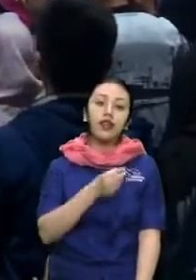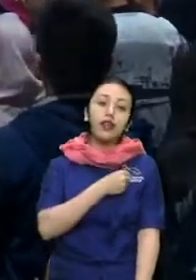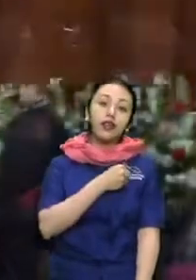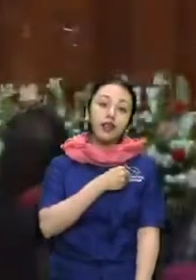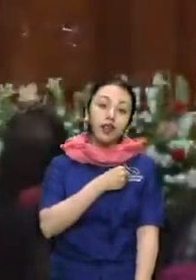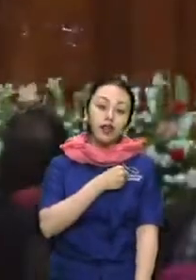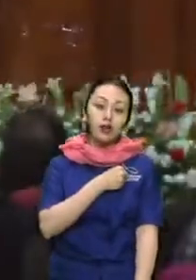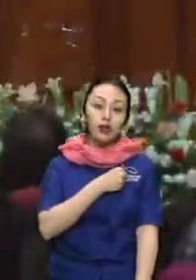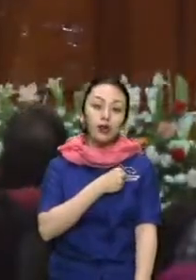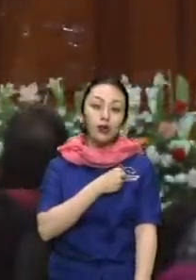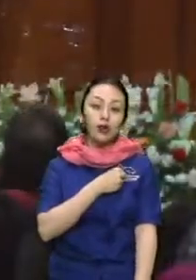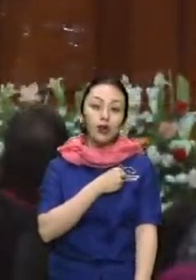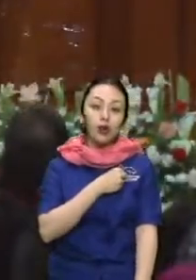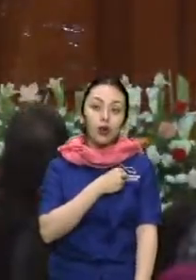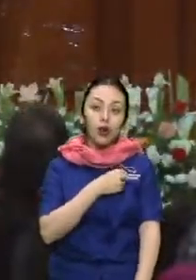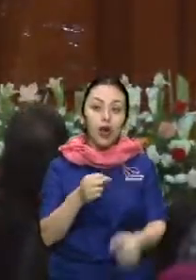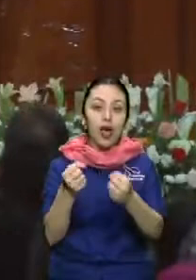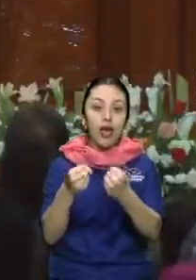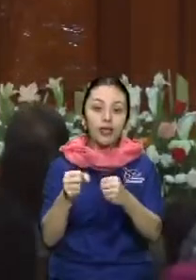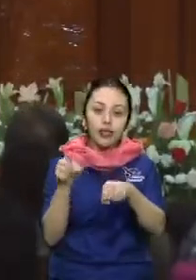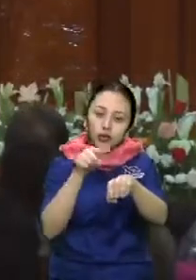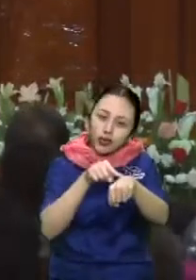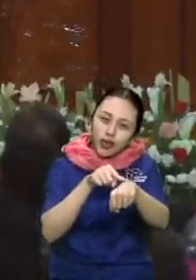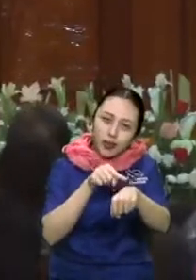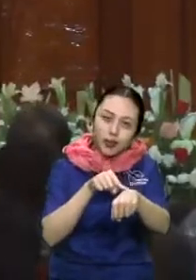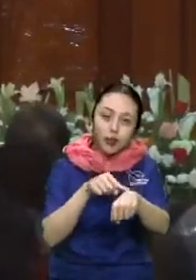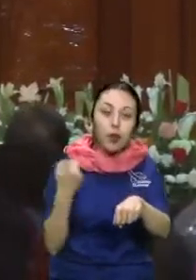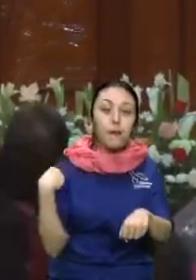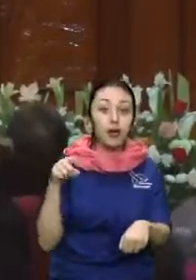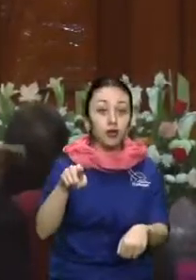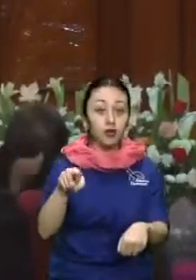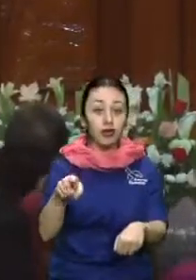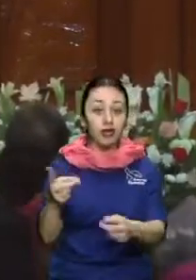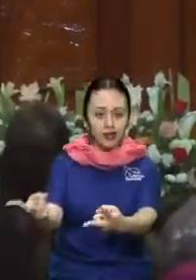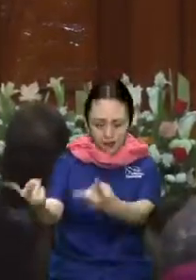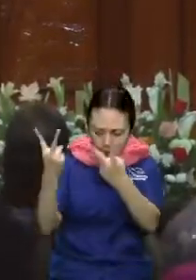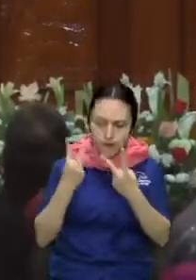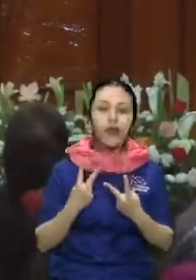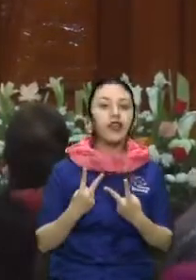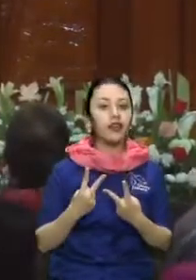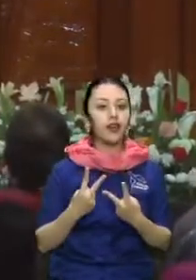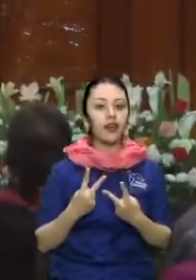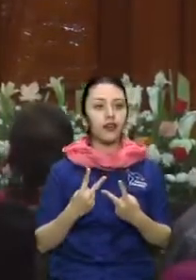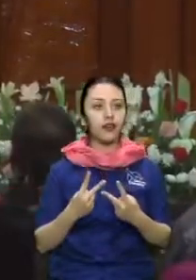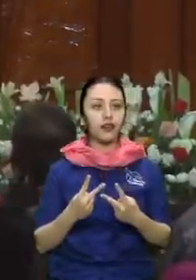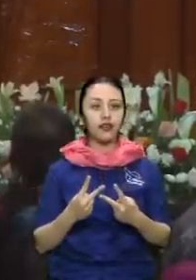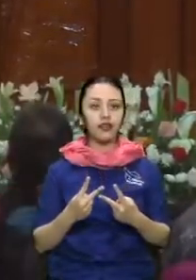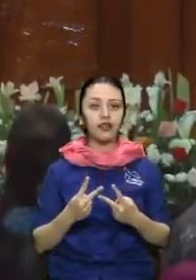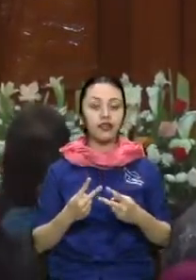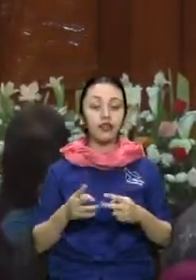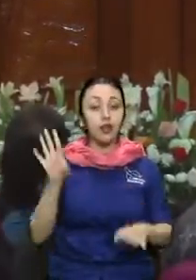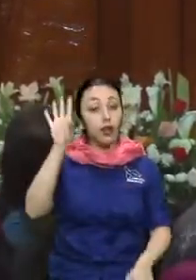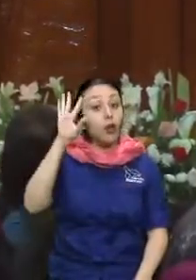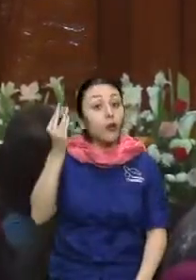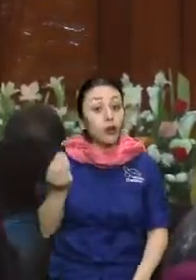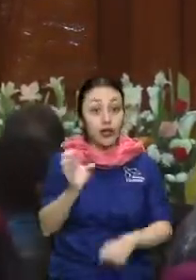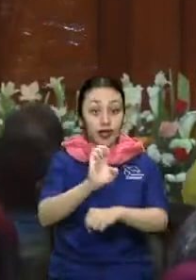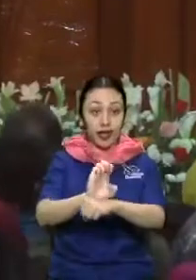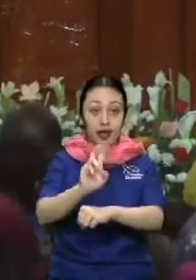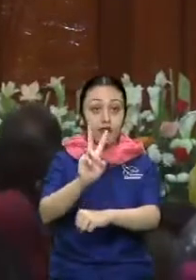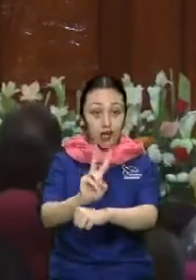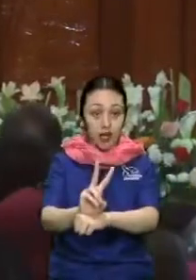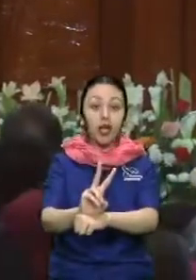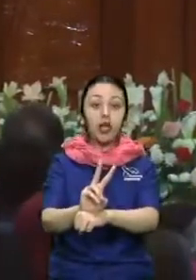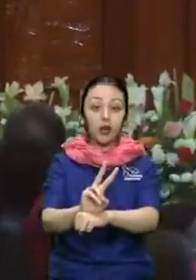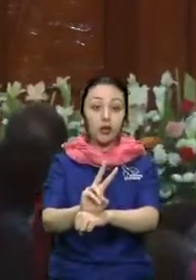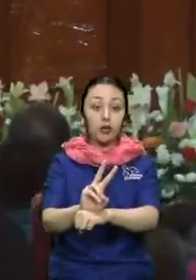y diga, yo quiero abrirle mi corazón a Cristo, porque esto es el Evangelio. He aquí, yo estoy a la